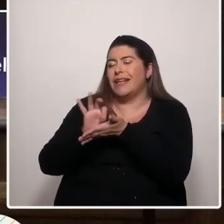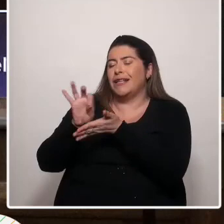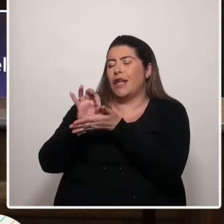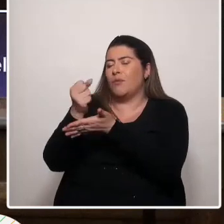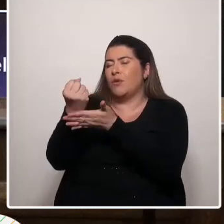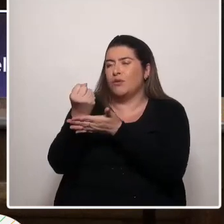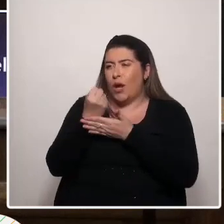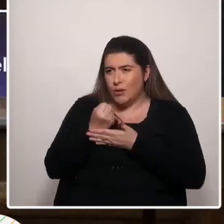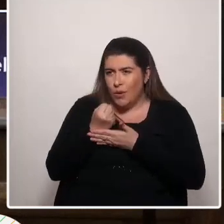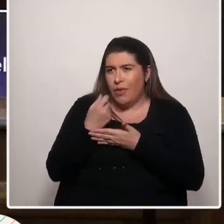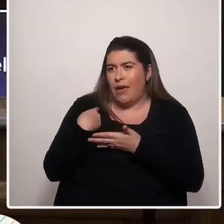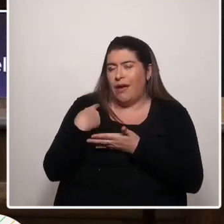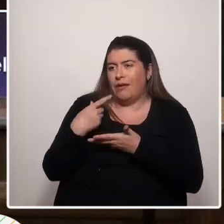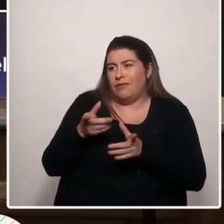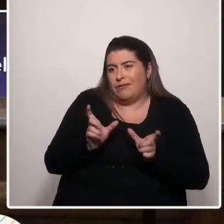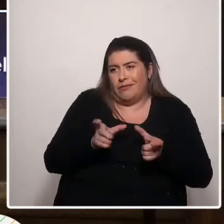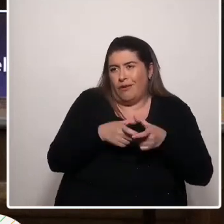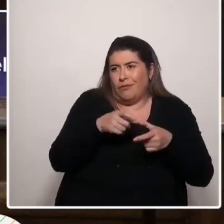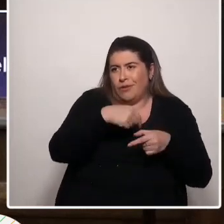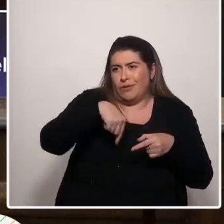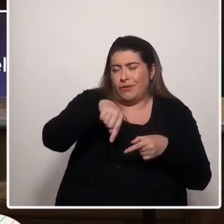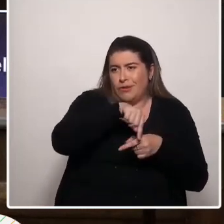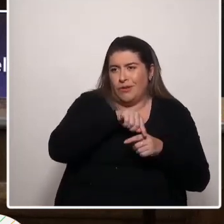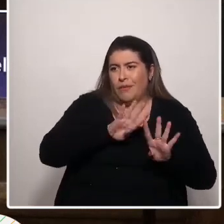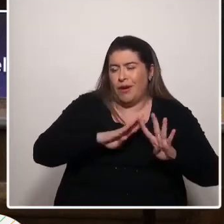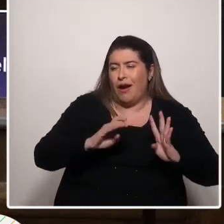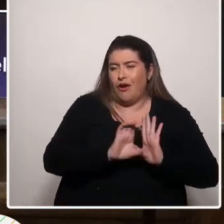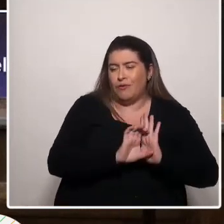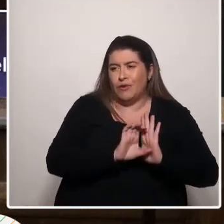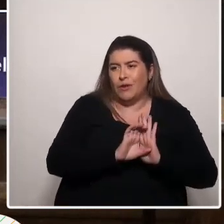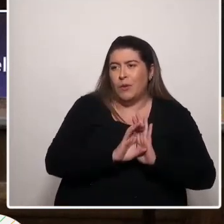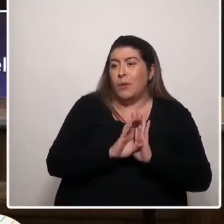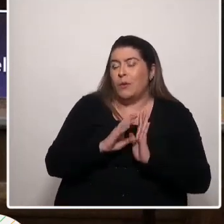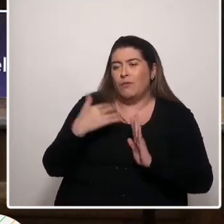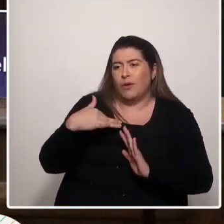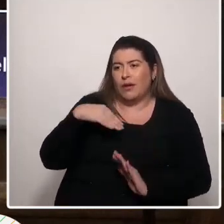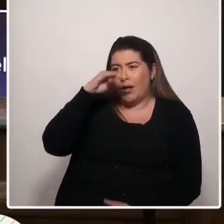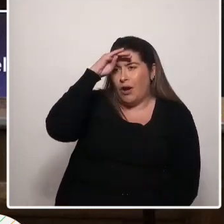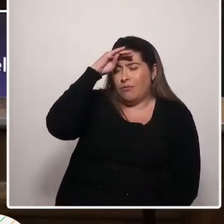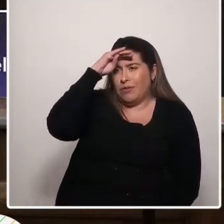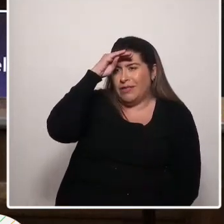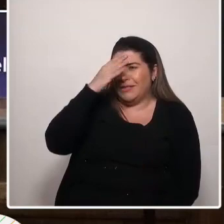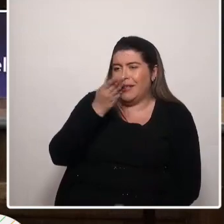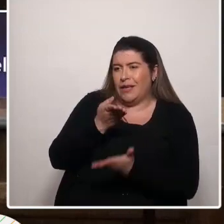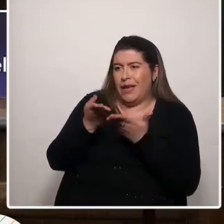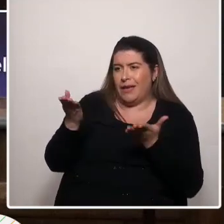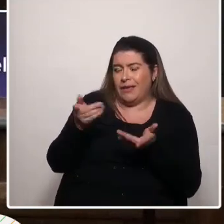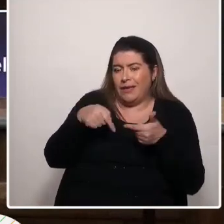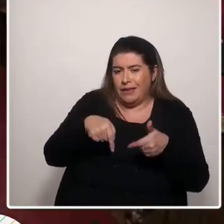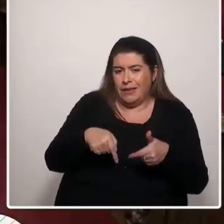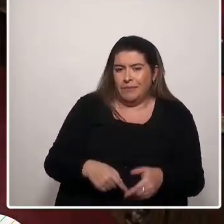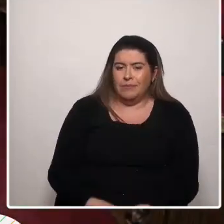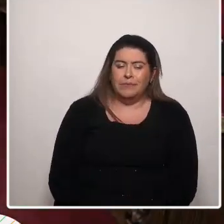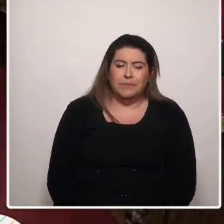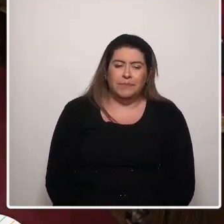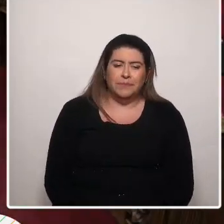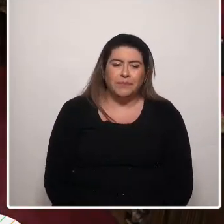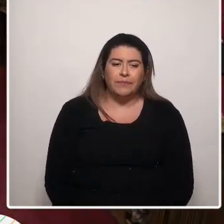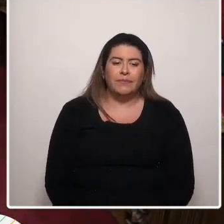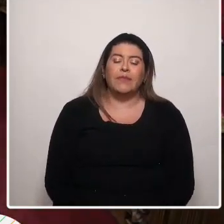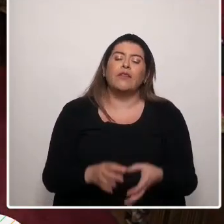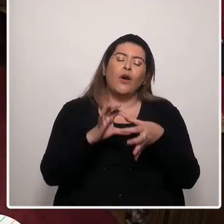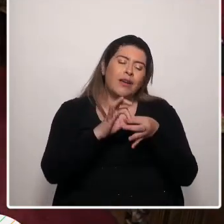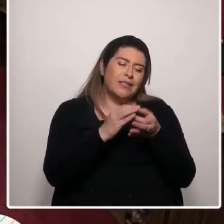cooperación en el trabajo de esta convención, que siempre es muy importante la experiencia del trabajo de las comisiones del Congreso. De nada, gracias a